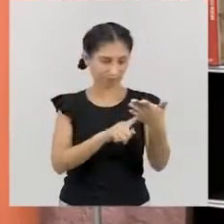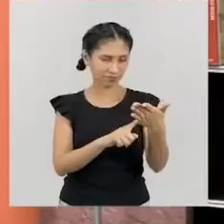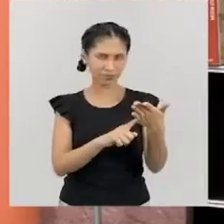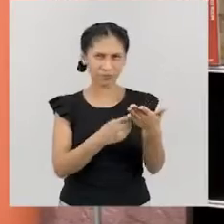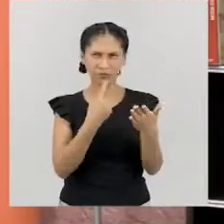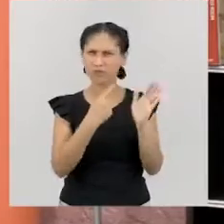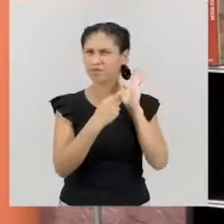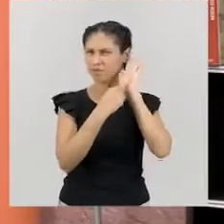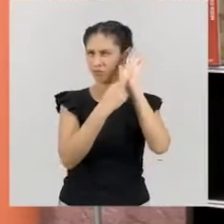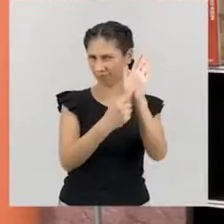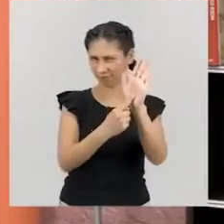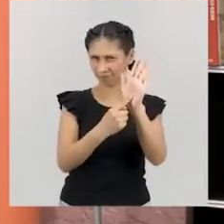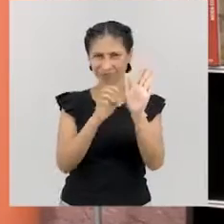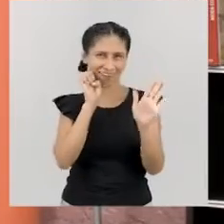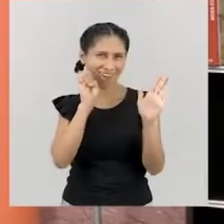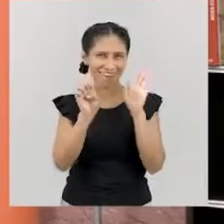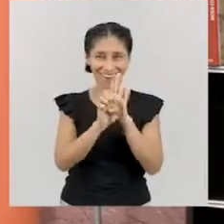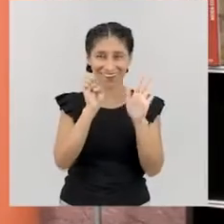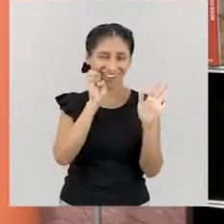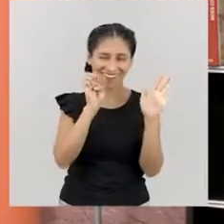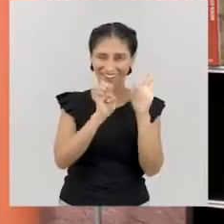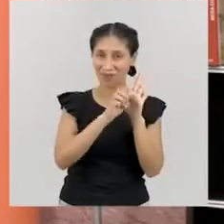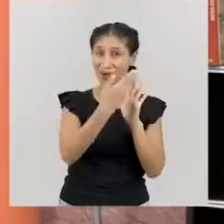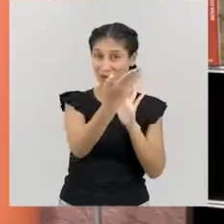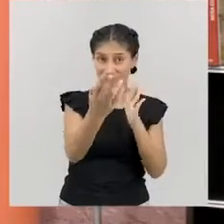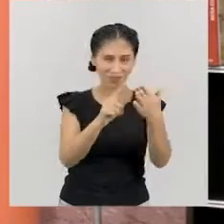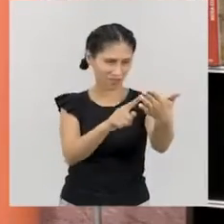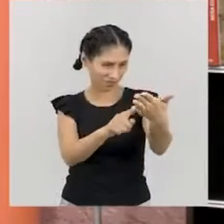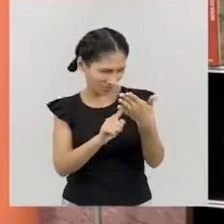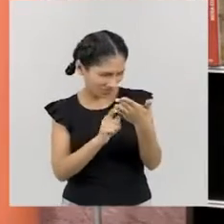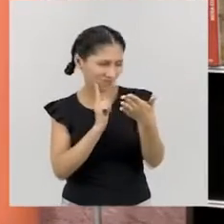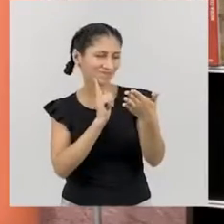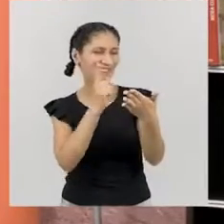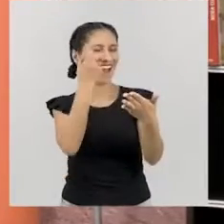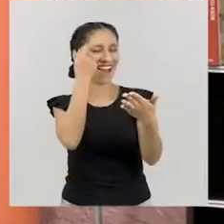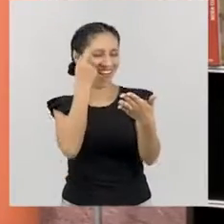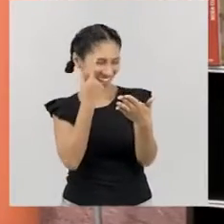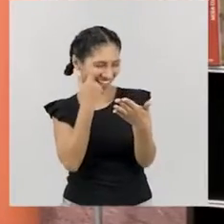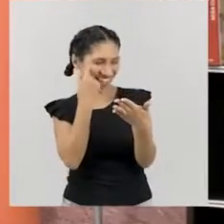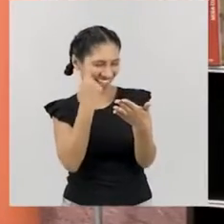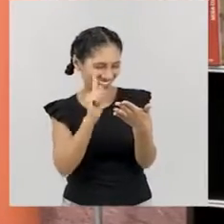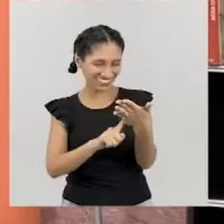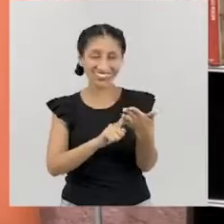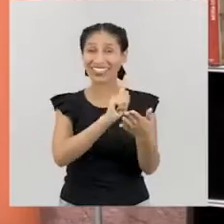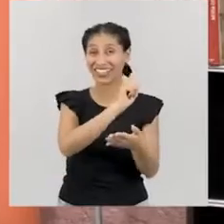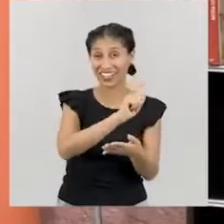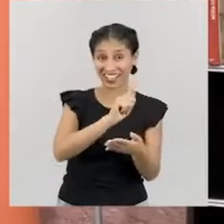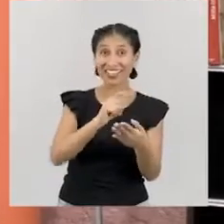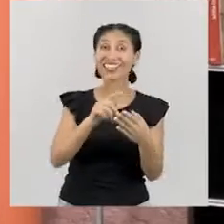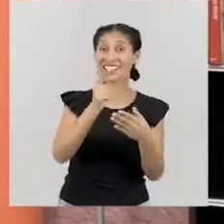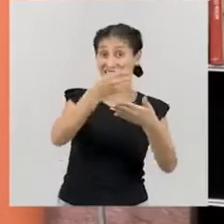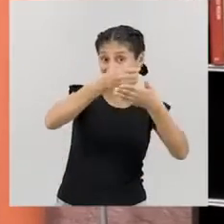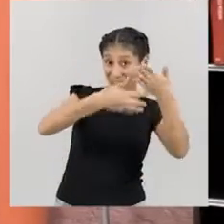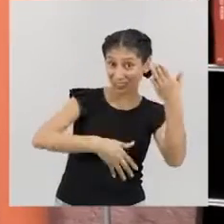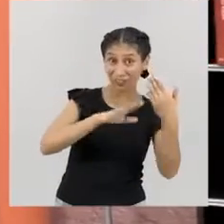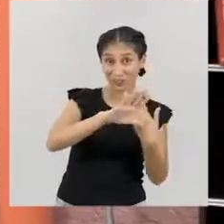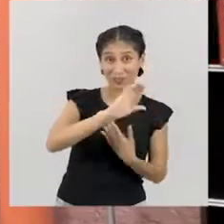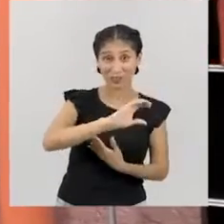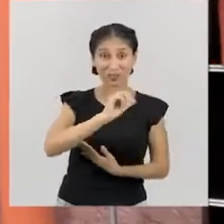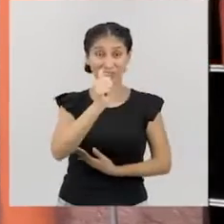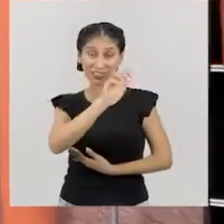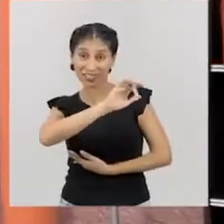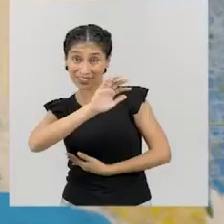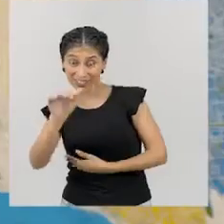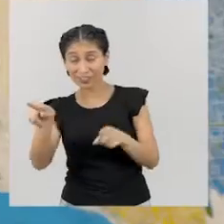vamos a brindarles ejemplos a las chicas y a los chicos de la pre para que puedan tener muy en claro las características y propiedades de